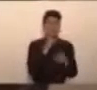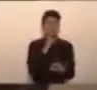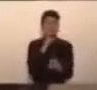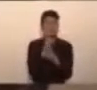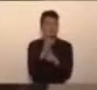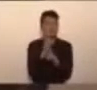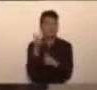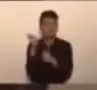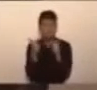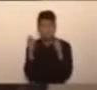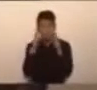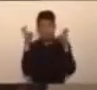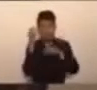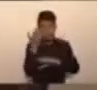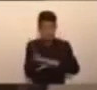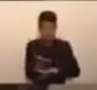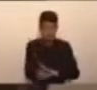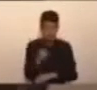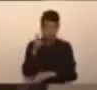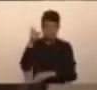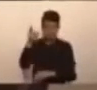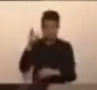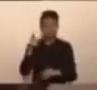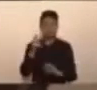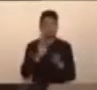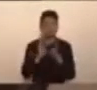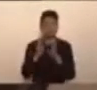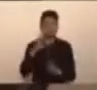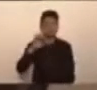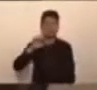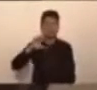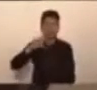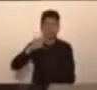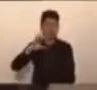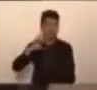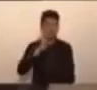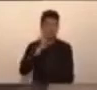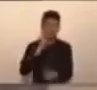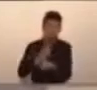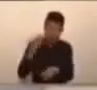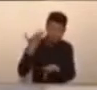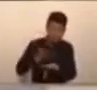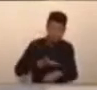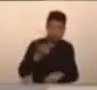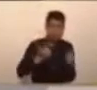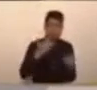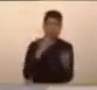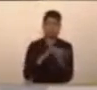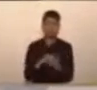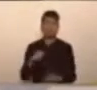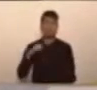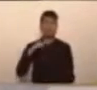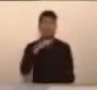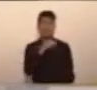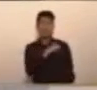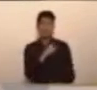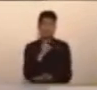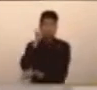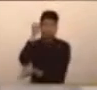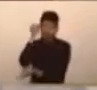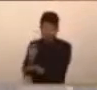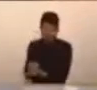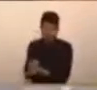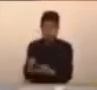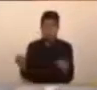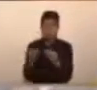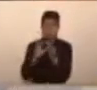dificultad hay con esta proposición del senador Pacheco? Que si usted obliga a las privadas a hacer